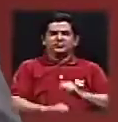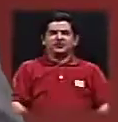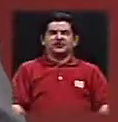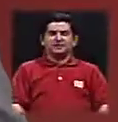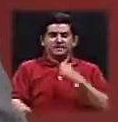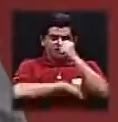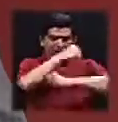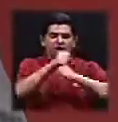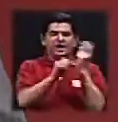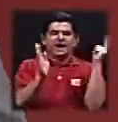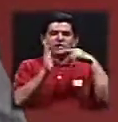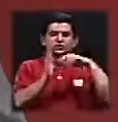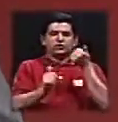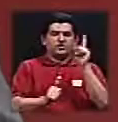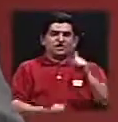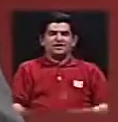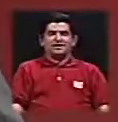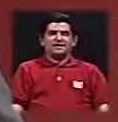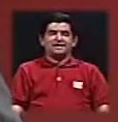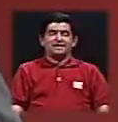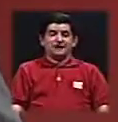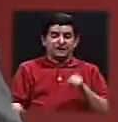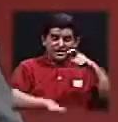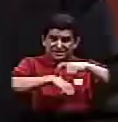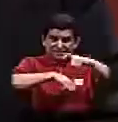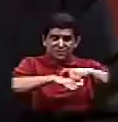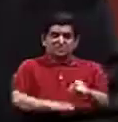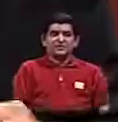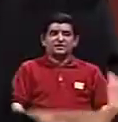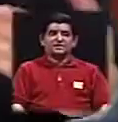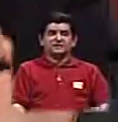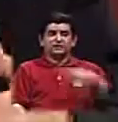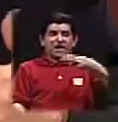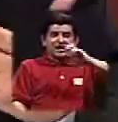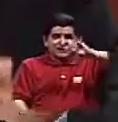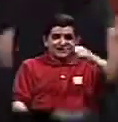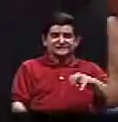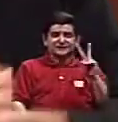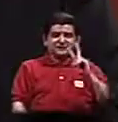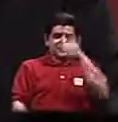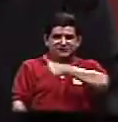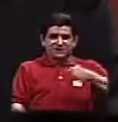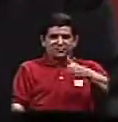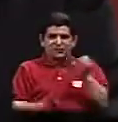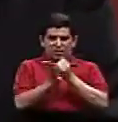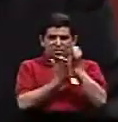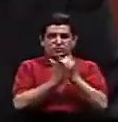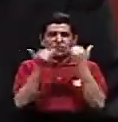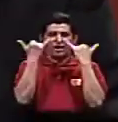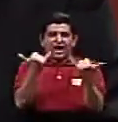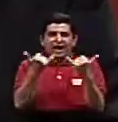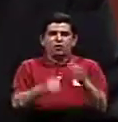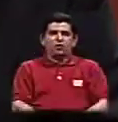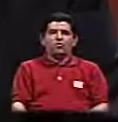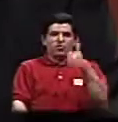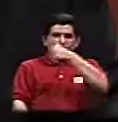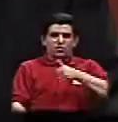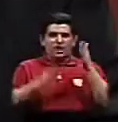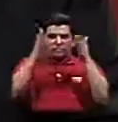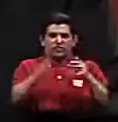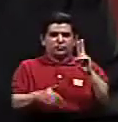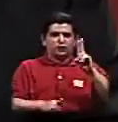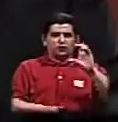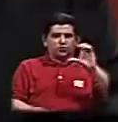año 2011, don Henning Jensen, era en aquel momento vicerrector de investigación, ahora nuestro rector en la Universidad de Costa